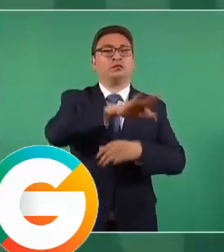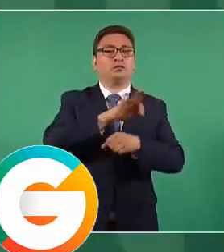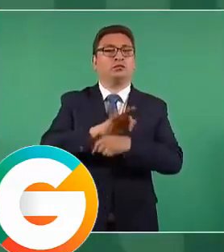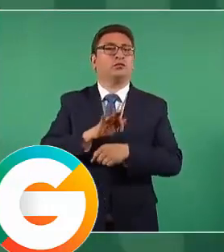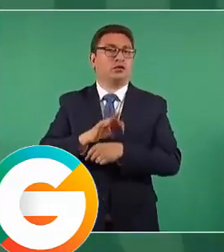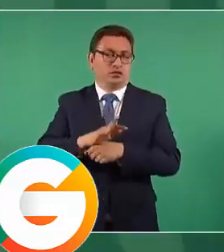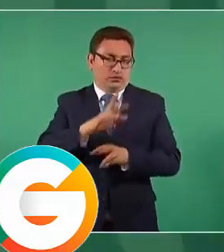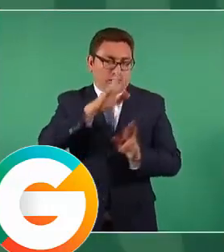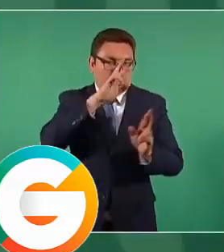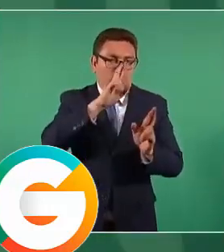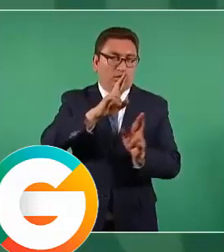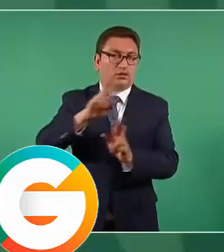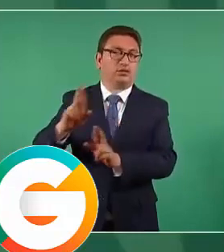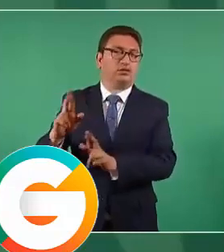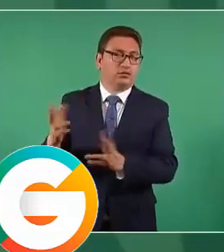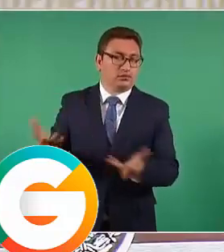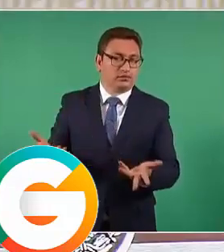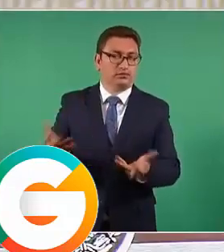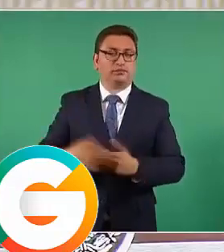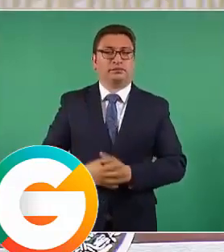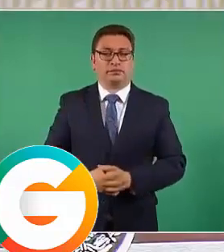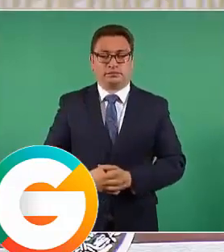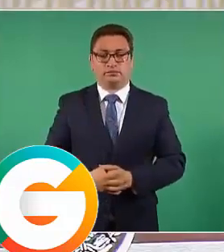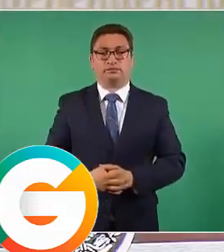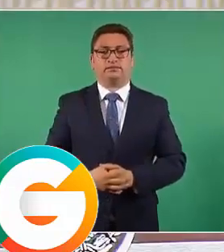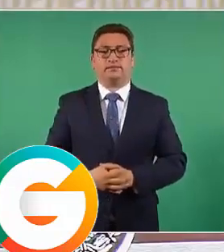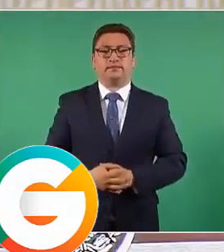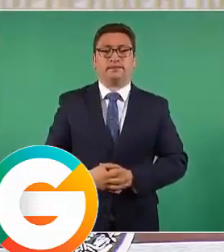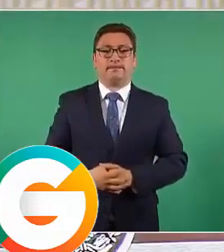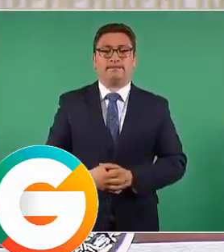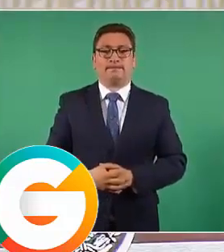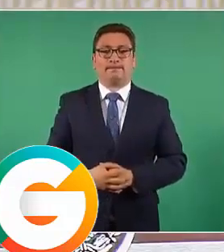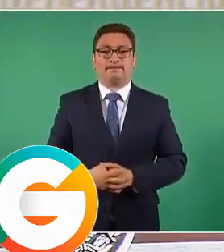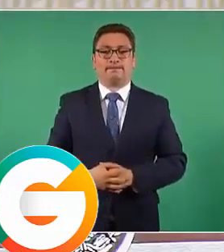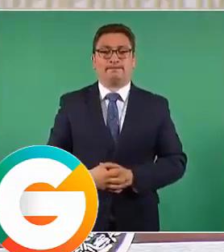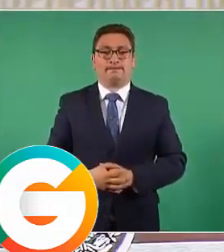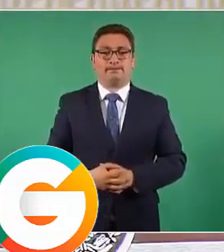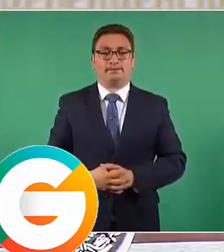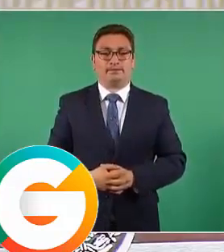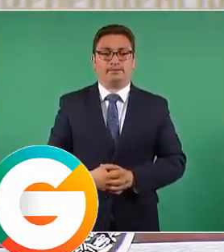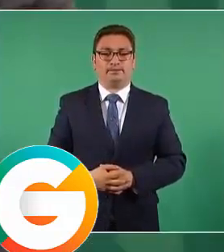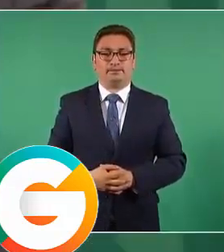vamos a respetar lo que